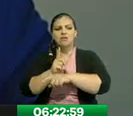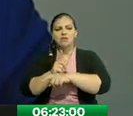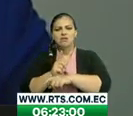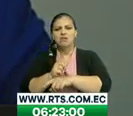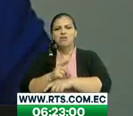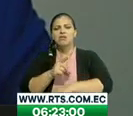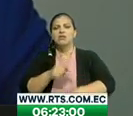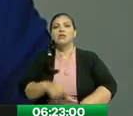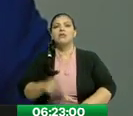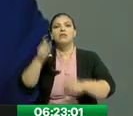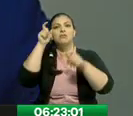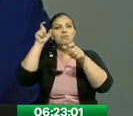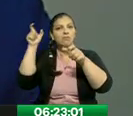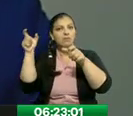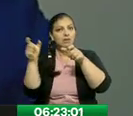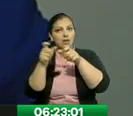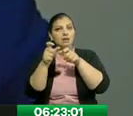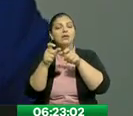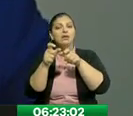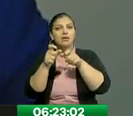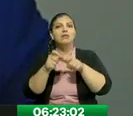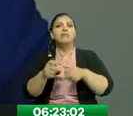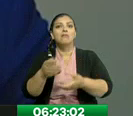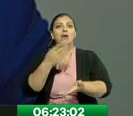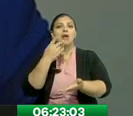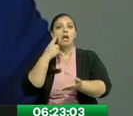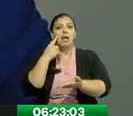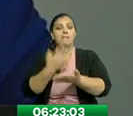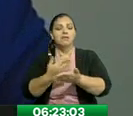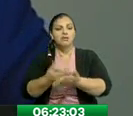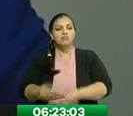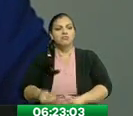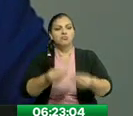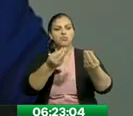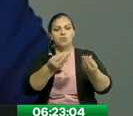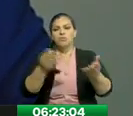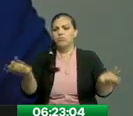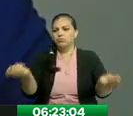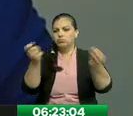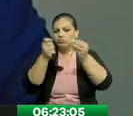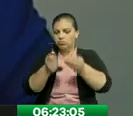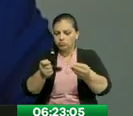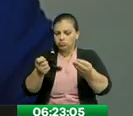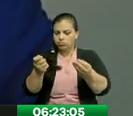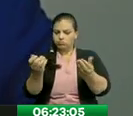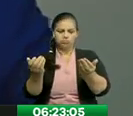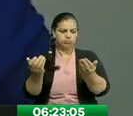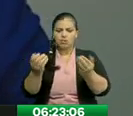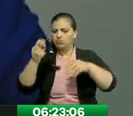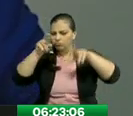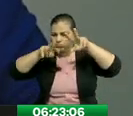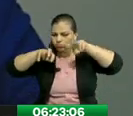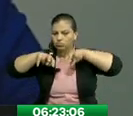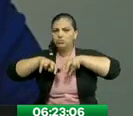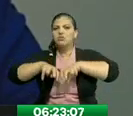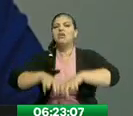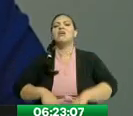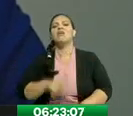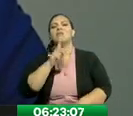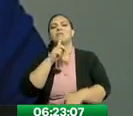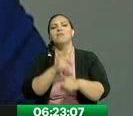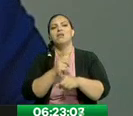la fiscalía, eran conducentes para determinar que el dueño de la clínica fue la persona, junto a